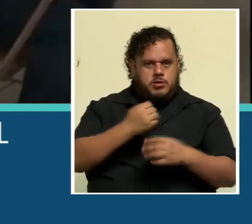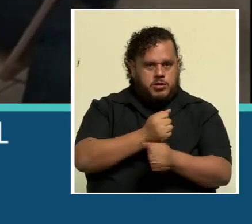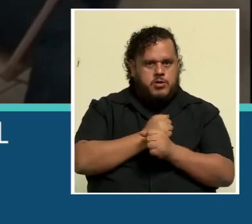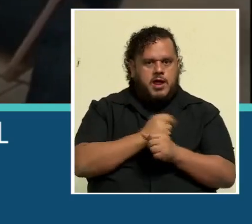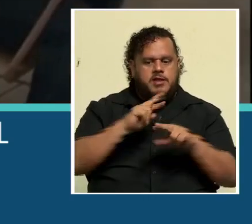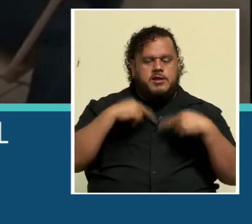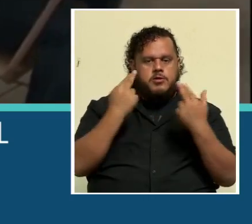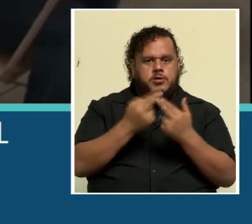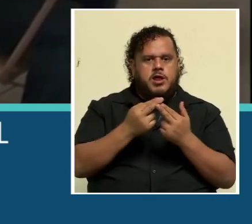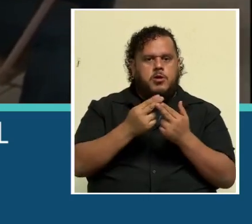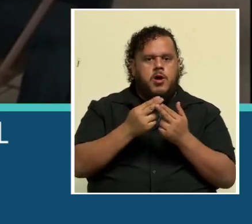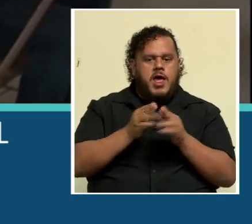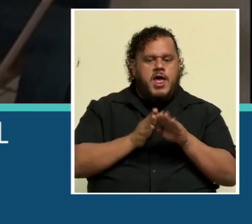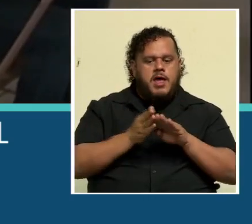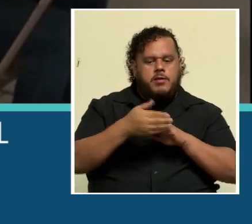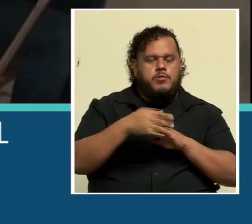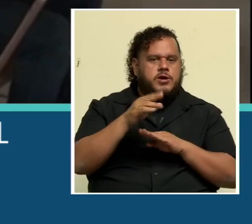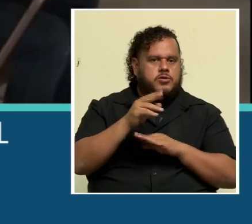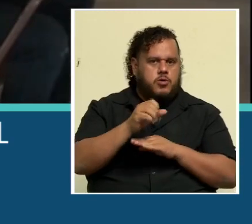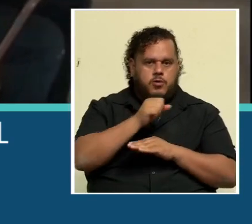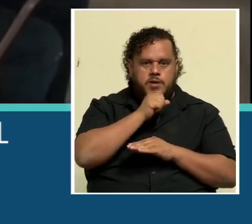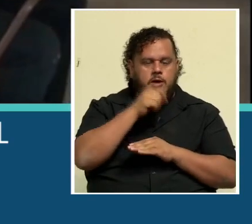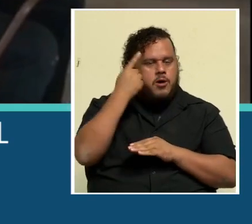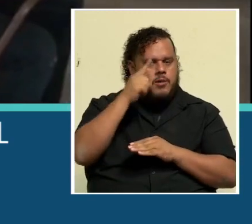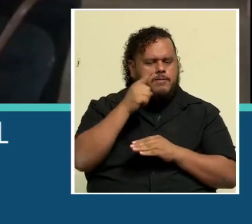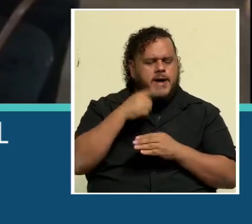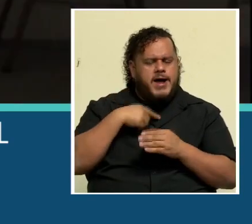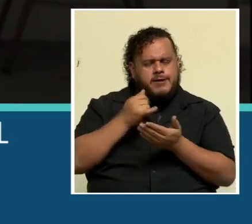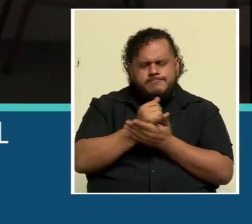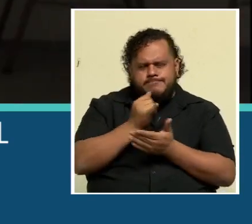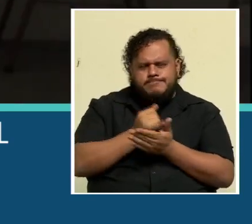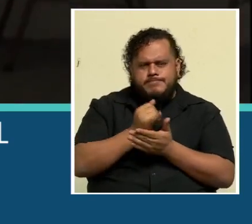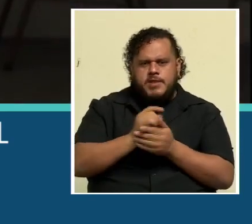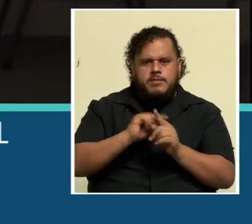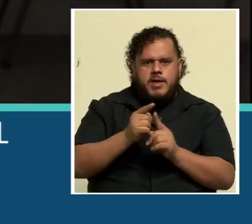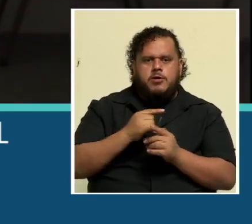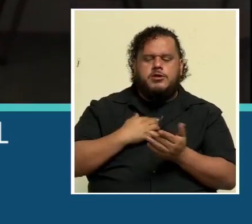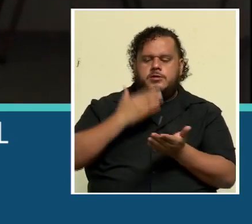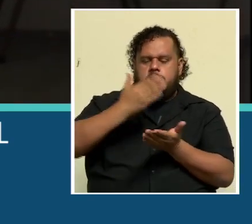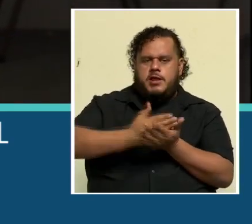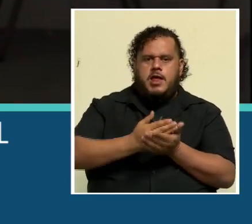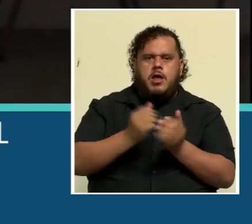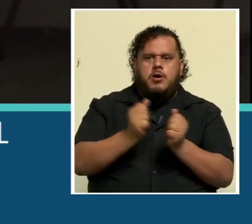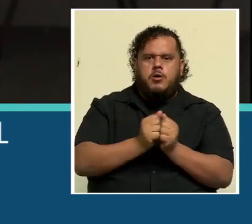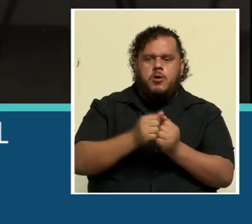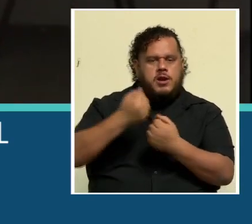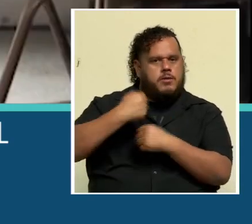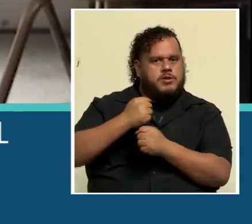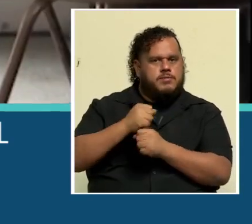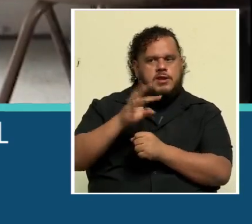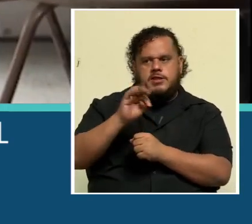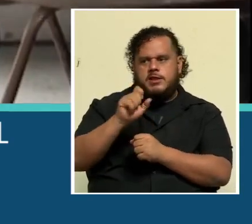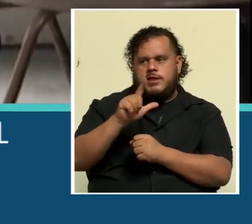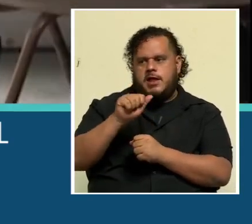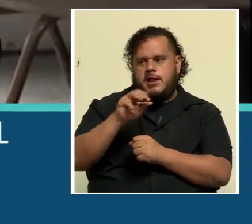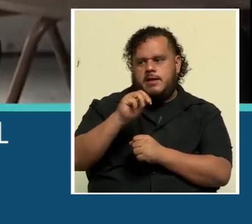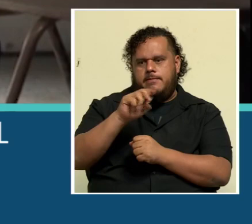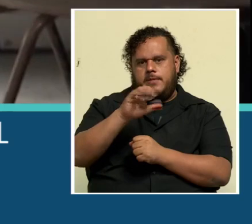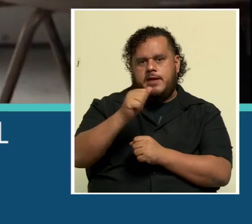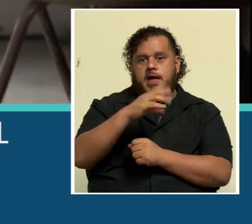Limón para obtener información de lo sucedido. Además, se acordó intervenir la zona con la participación de la Municipalidad de Talamanca y la